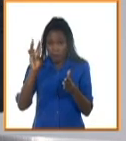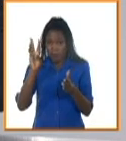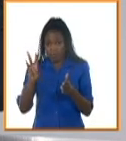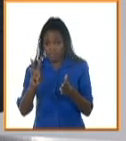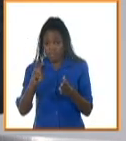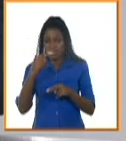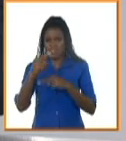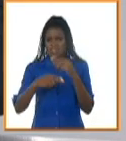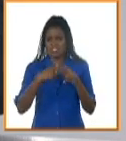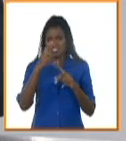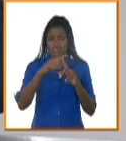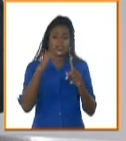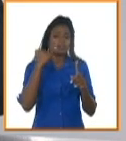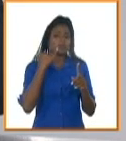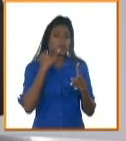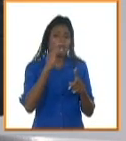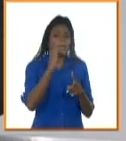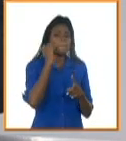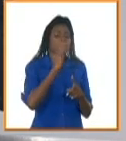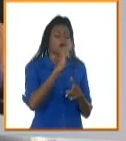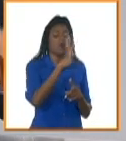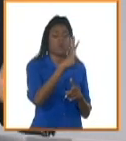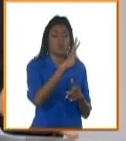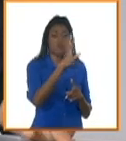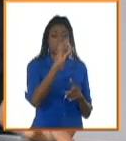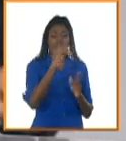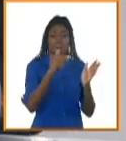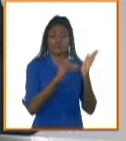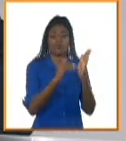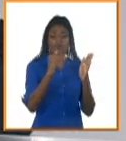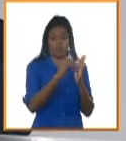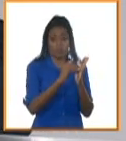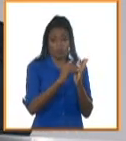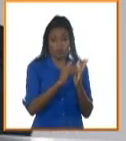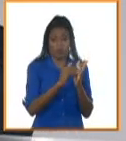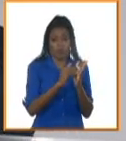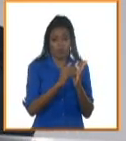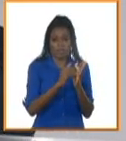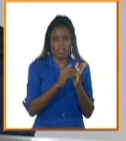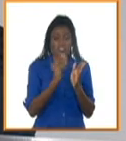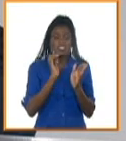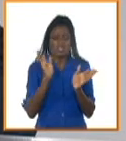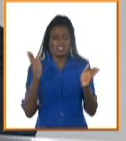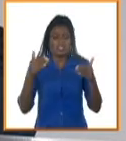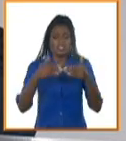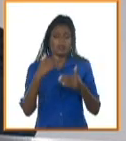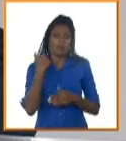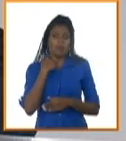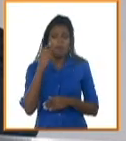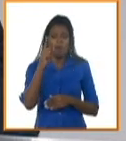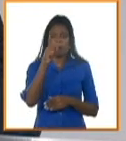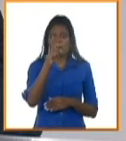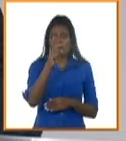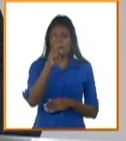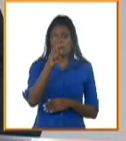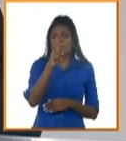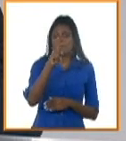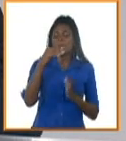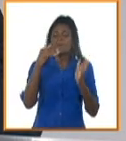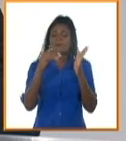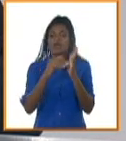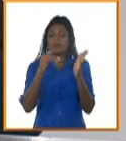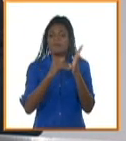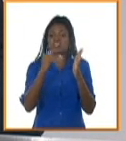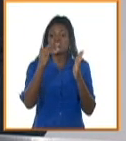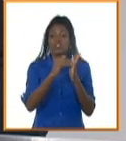han hecho más de 400 millones y el pronóstico es que cerremos el año con mil millones de operaciones desde